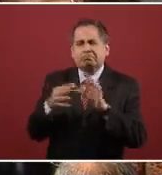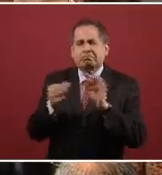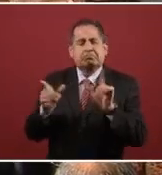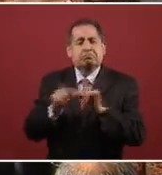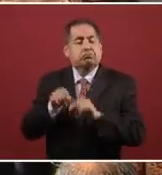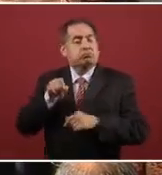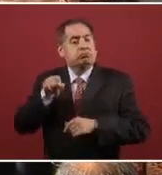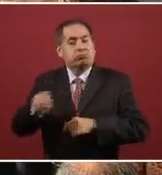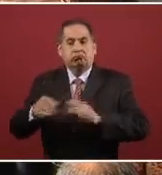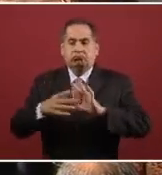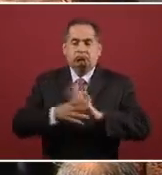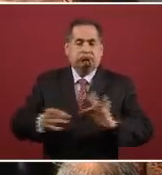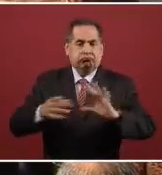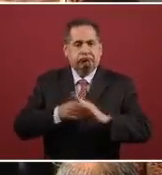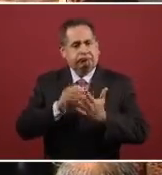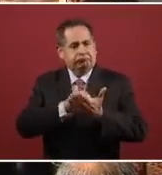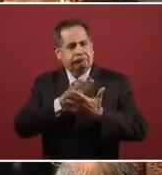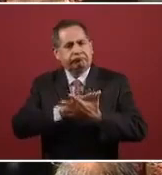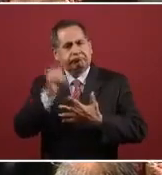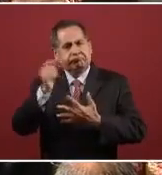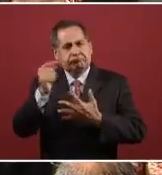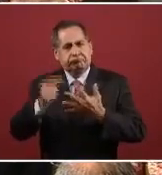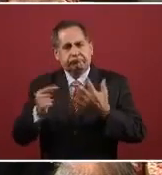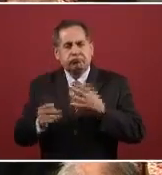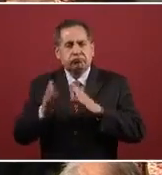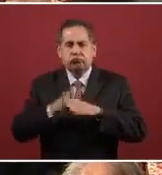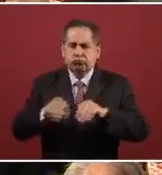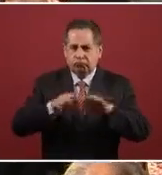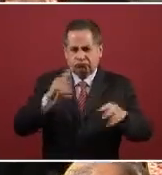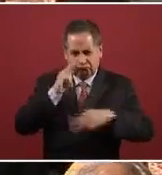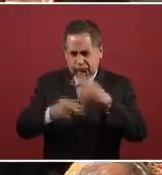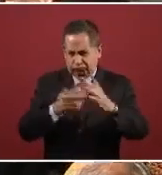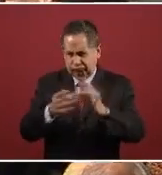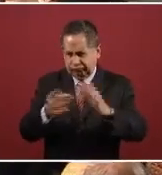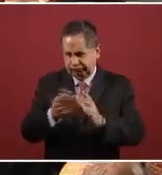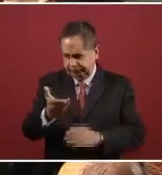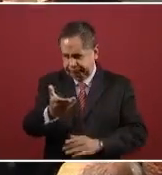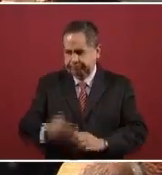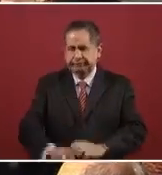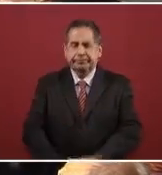donde está estos datos de la transmisión, si lo podemos ver.